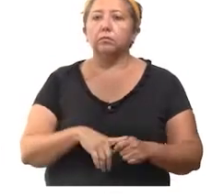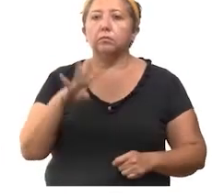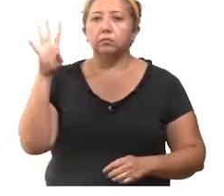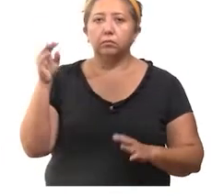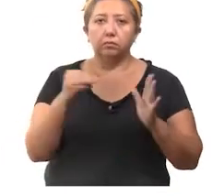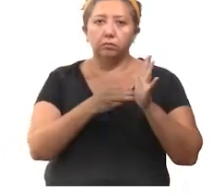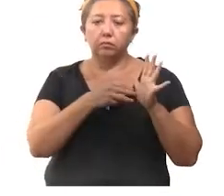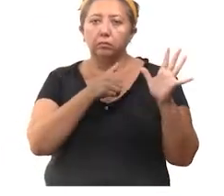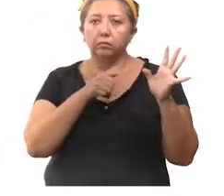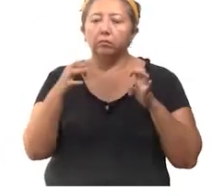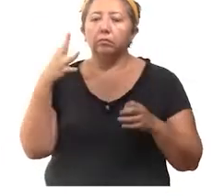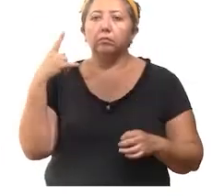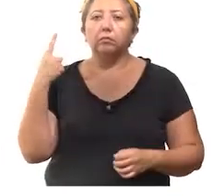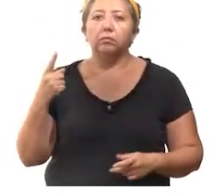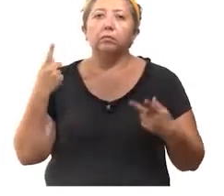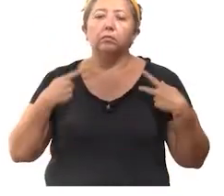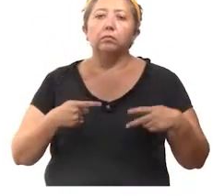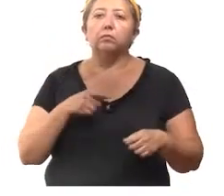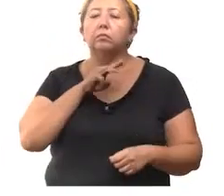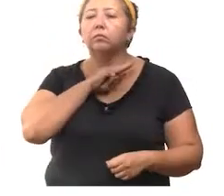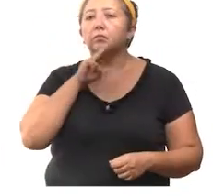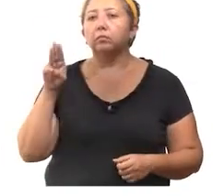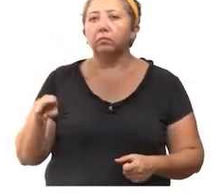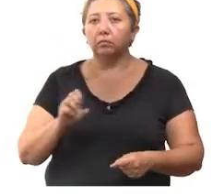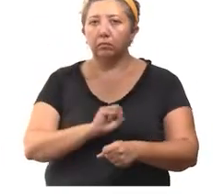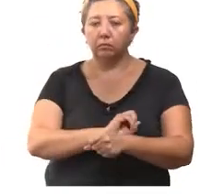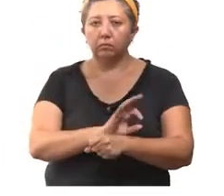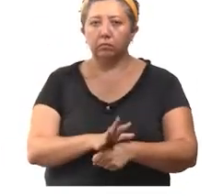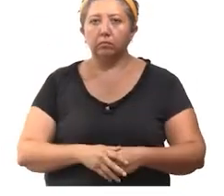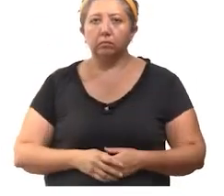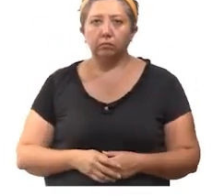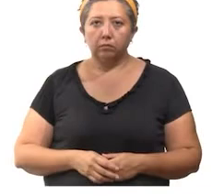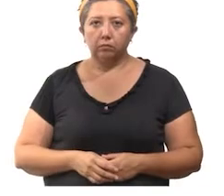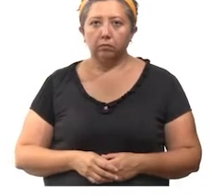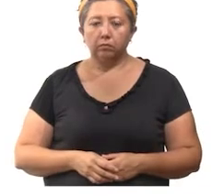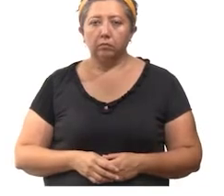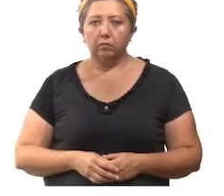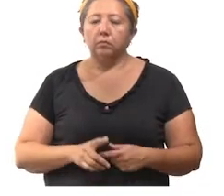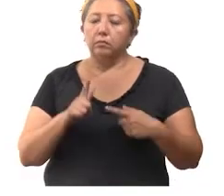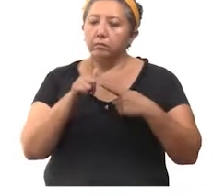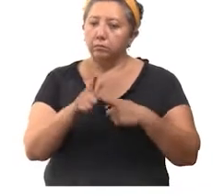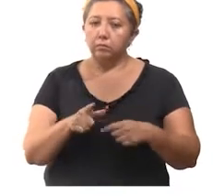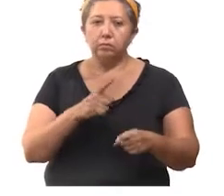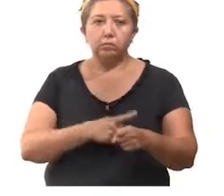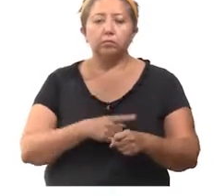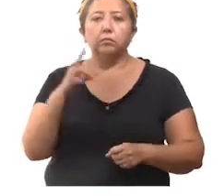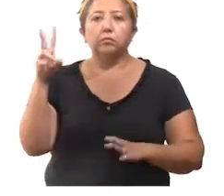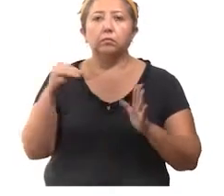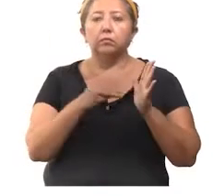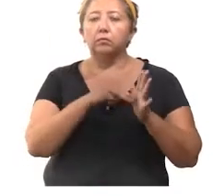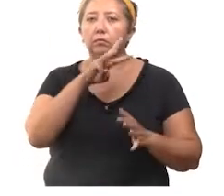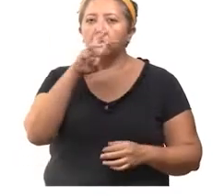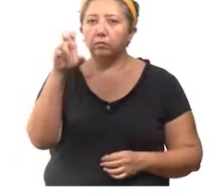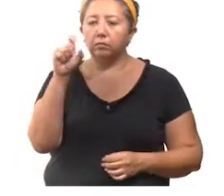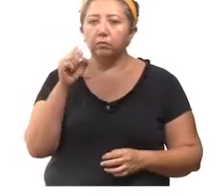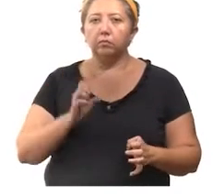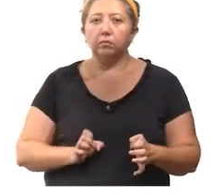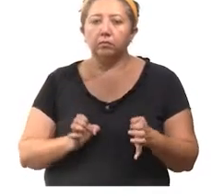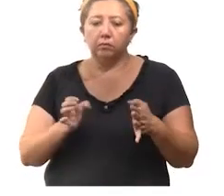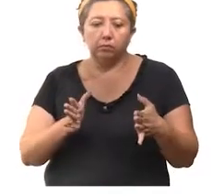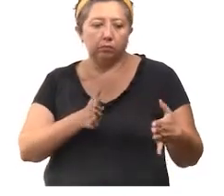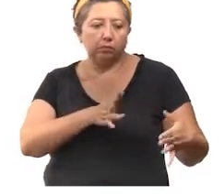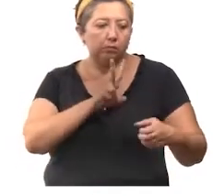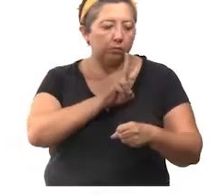son 4.651 las personas fallecidas a causa del coronavirus. De los casos activos, 2.320 están